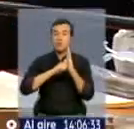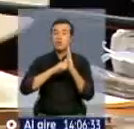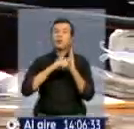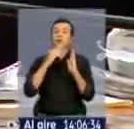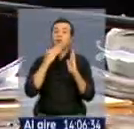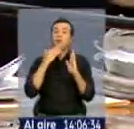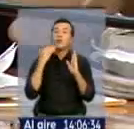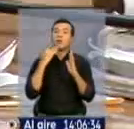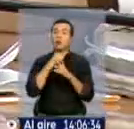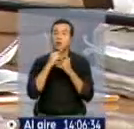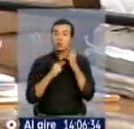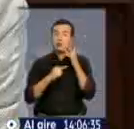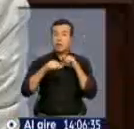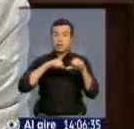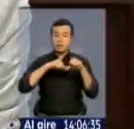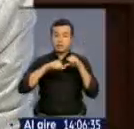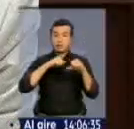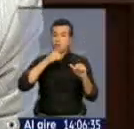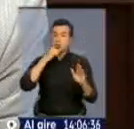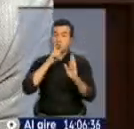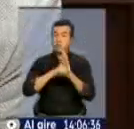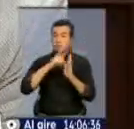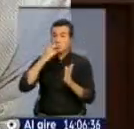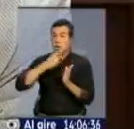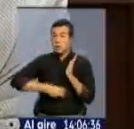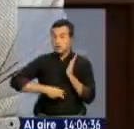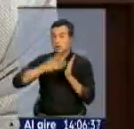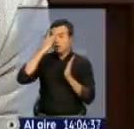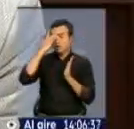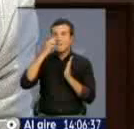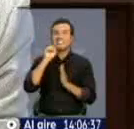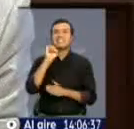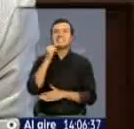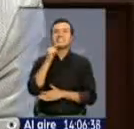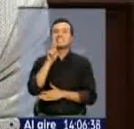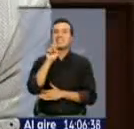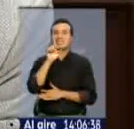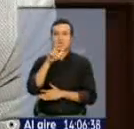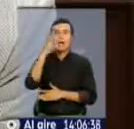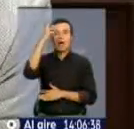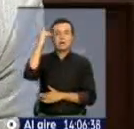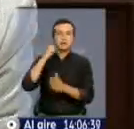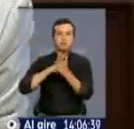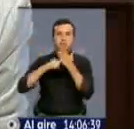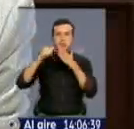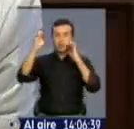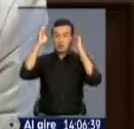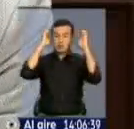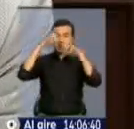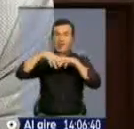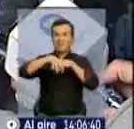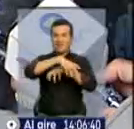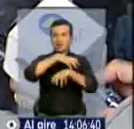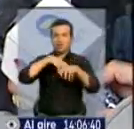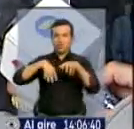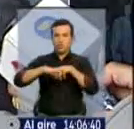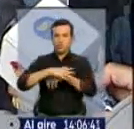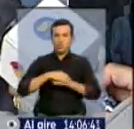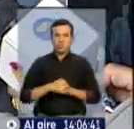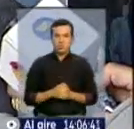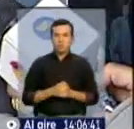sanción administrativa en contra de Glass por la adjudicación del campo Singue durante su paso por el Ministerio de Sectores Estratégicos.